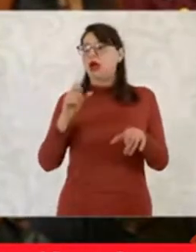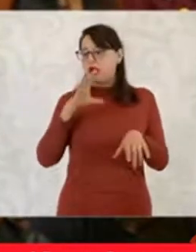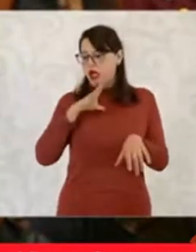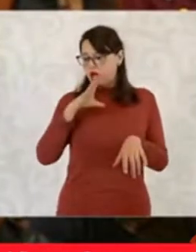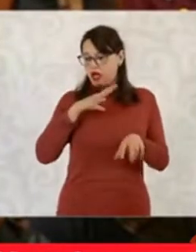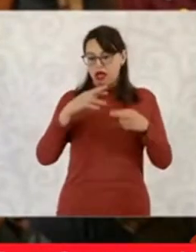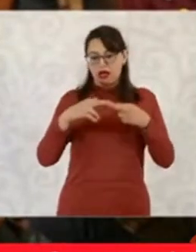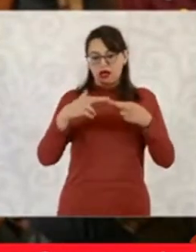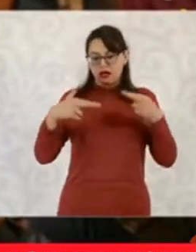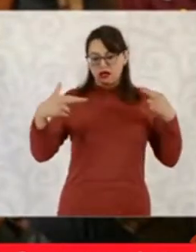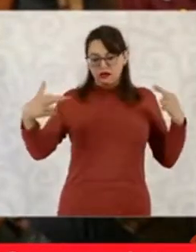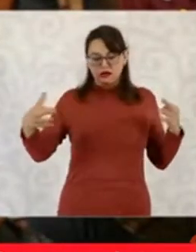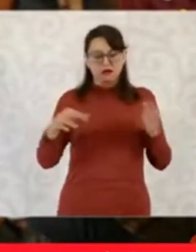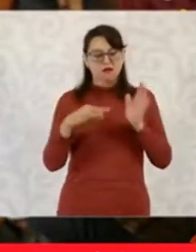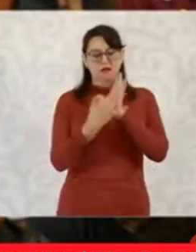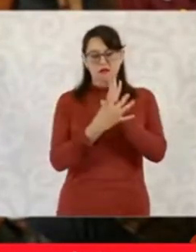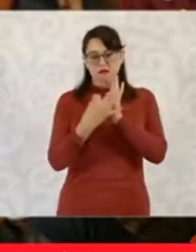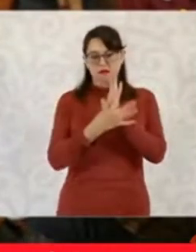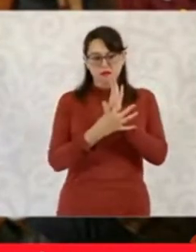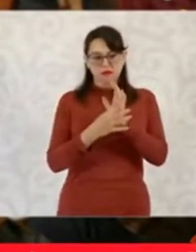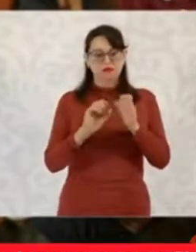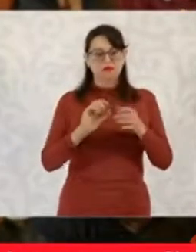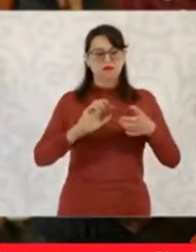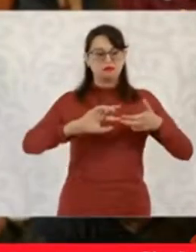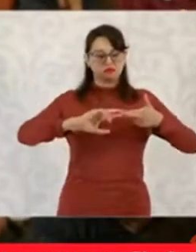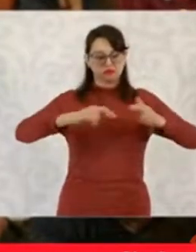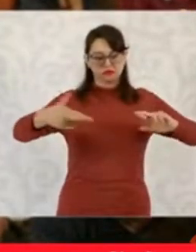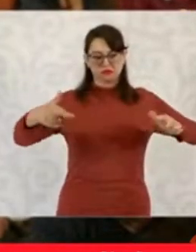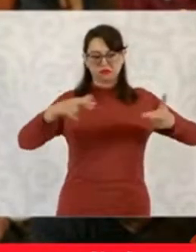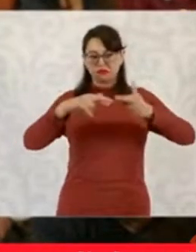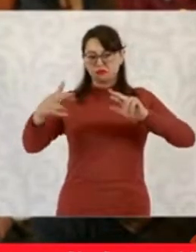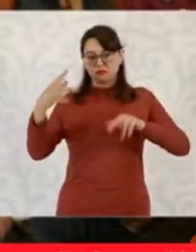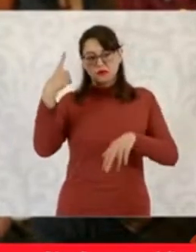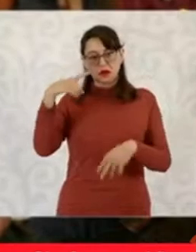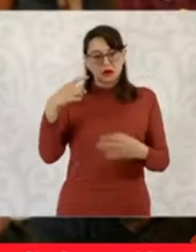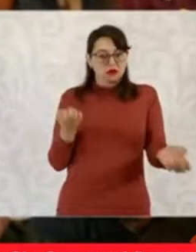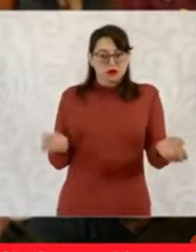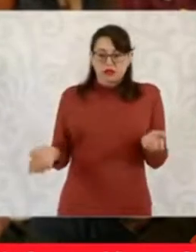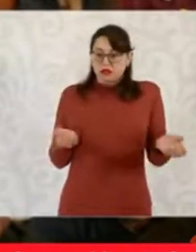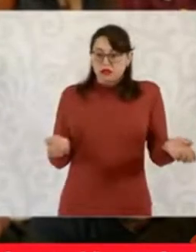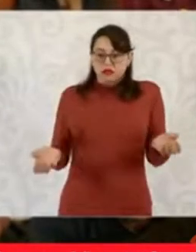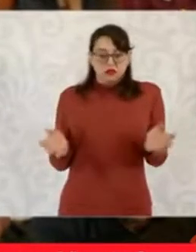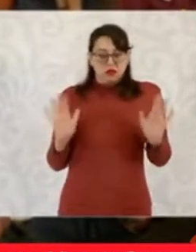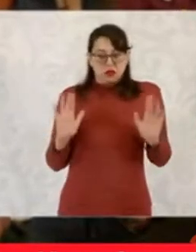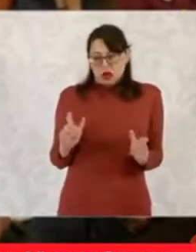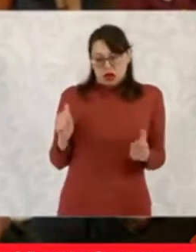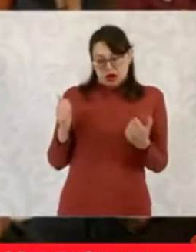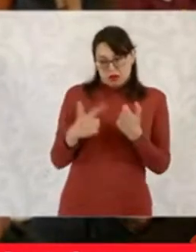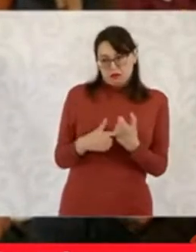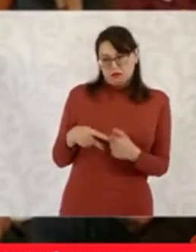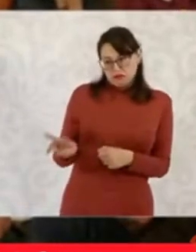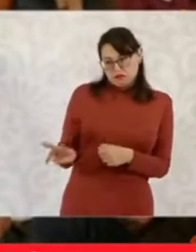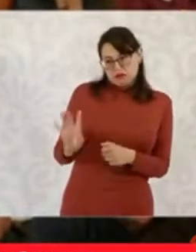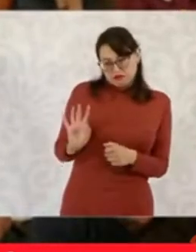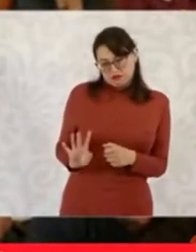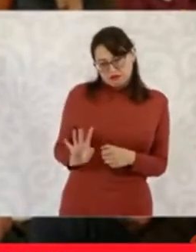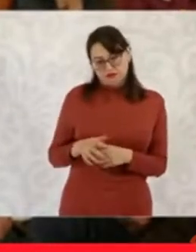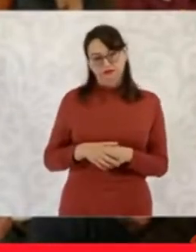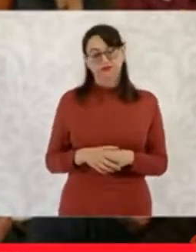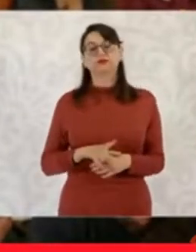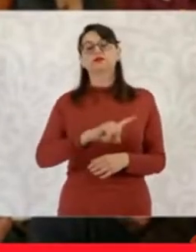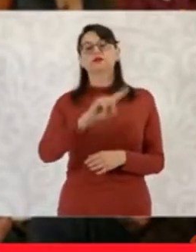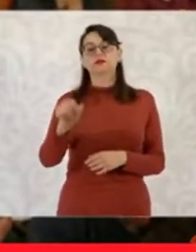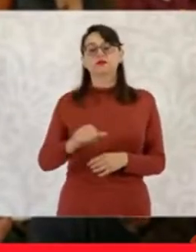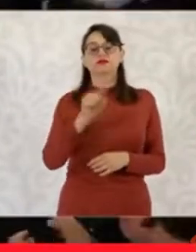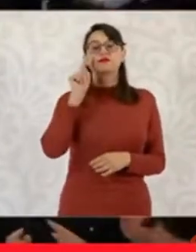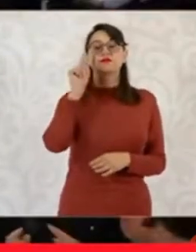alambres, todo esto para este tipo de entrenamiento, de ejercicio. Más adelante están a unos